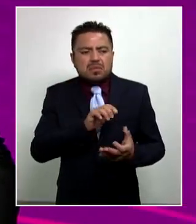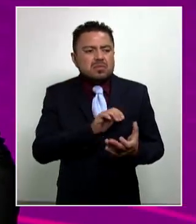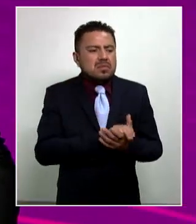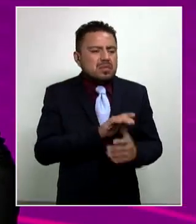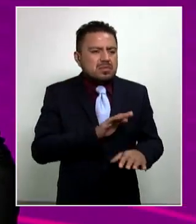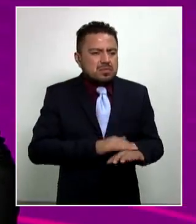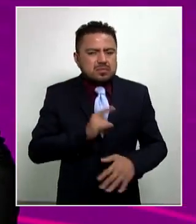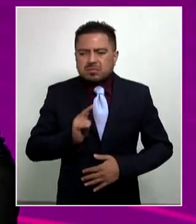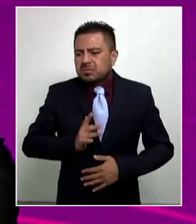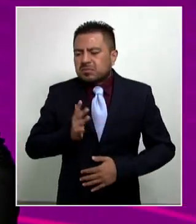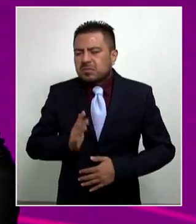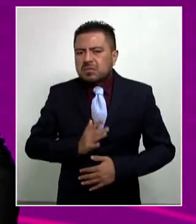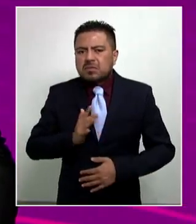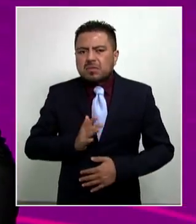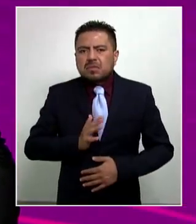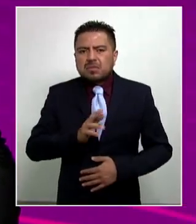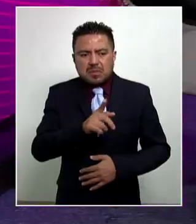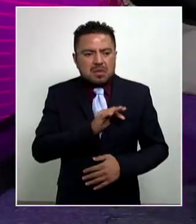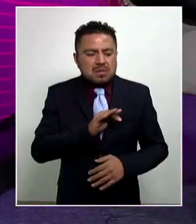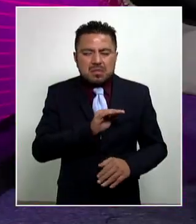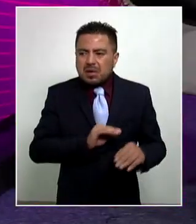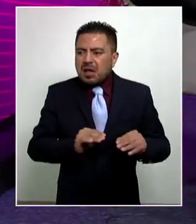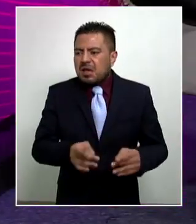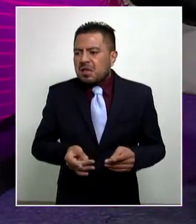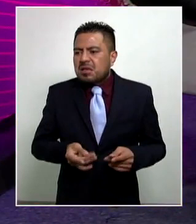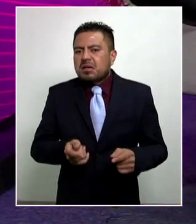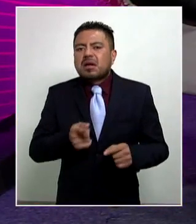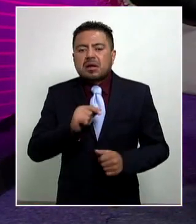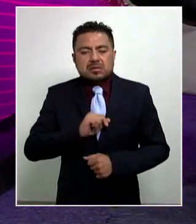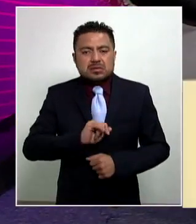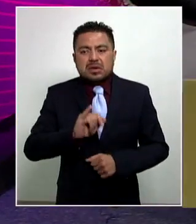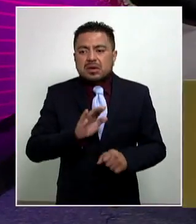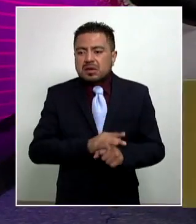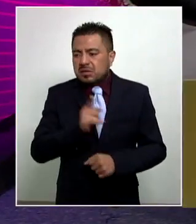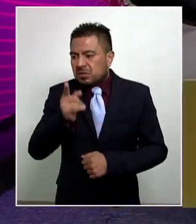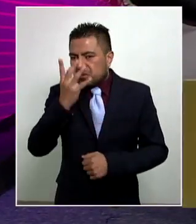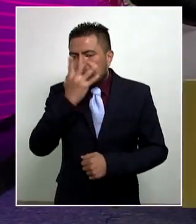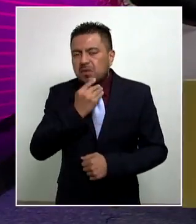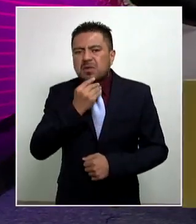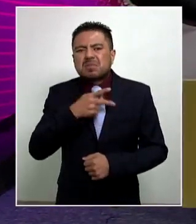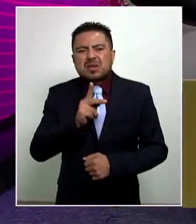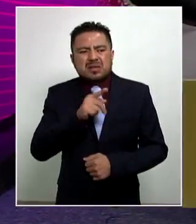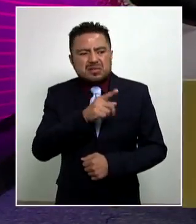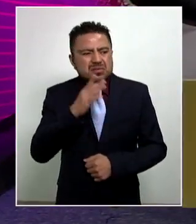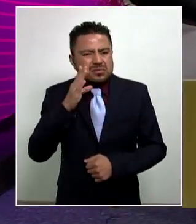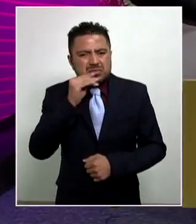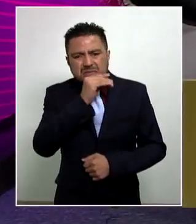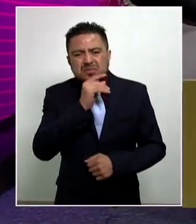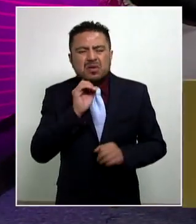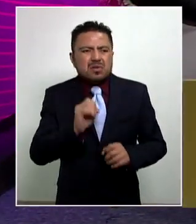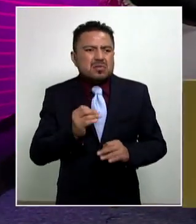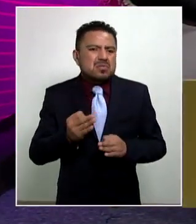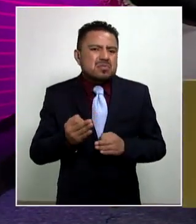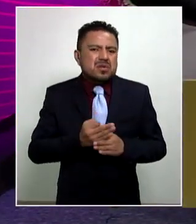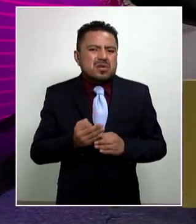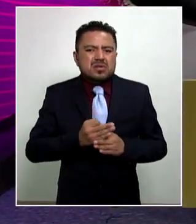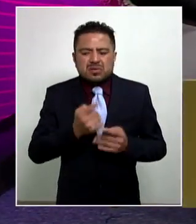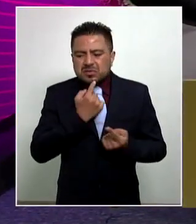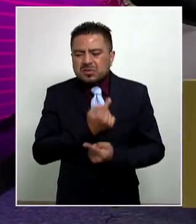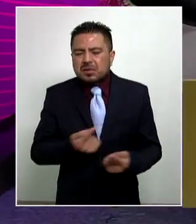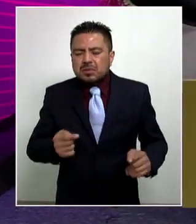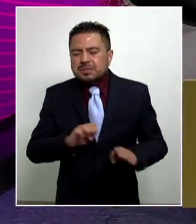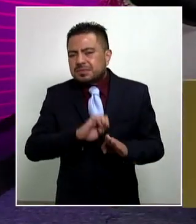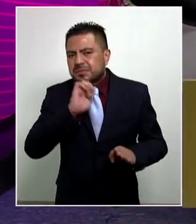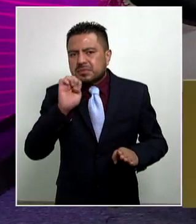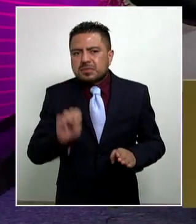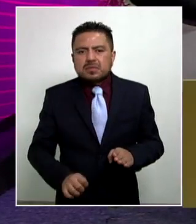más güerito que lo que tú eres, ¿no? O, ay, sí, ella está bonita, pero está negrita, o está muy morenita. O niños, por